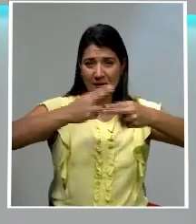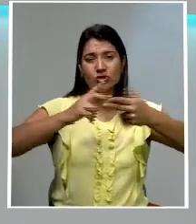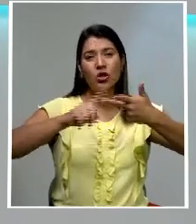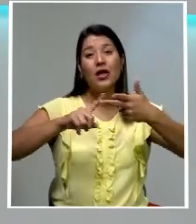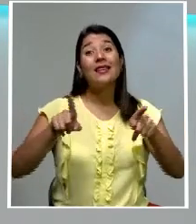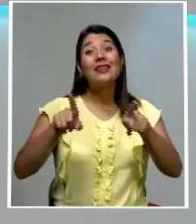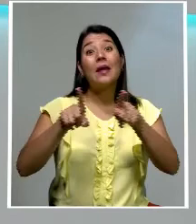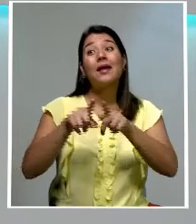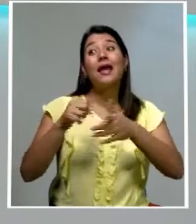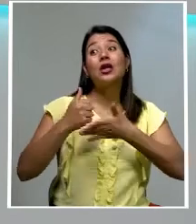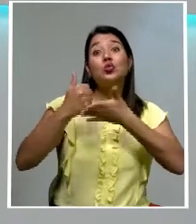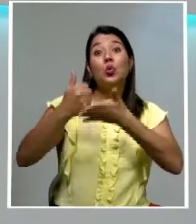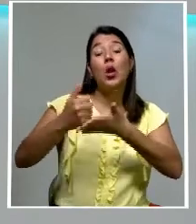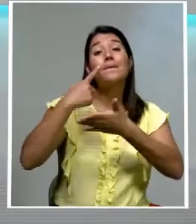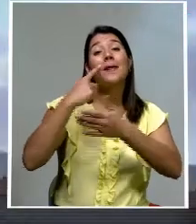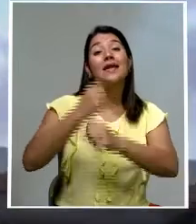vuelos.